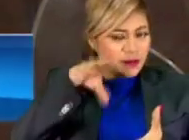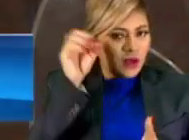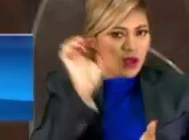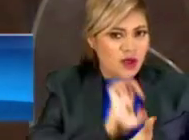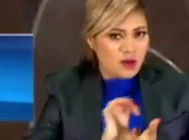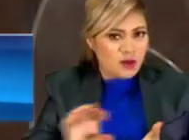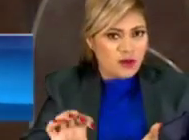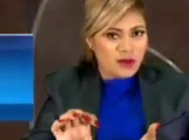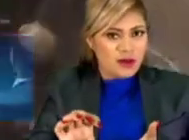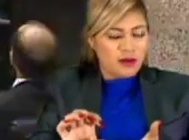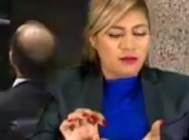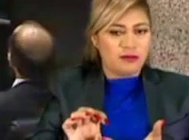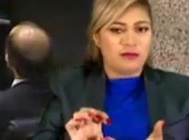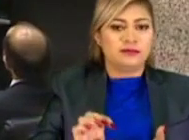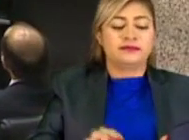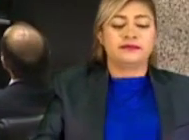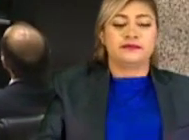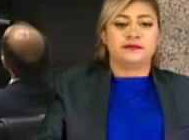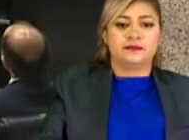Señoras y señores,